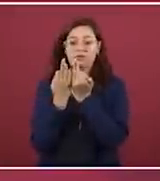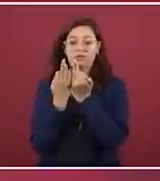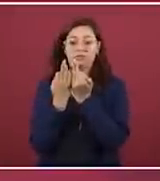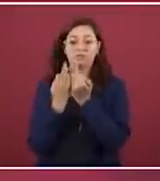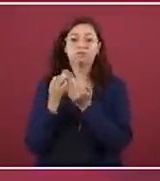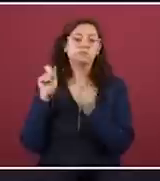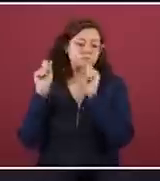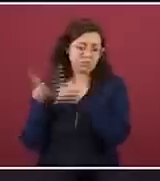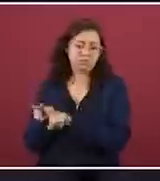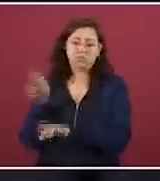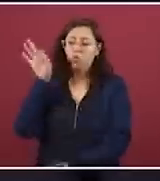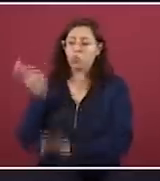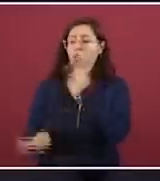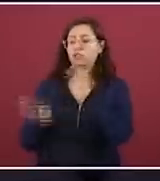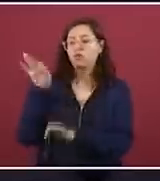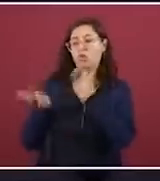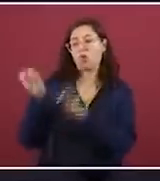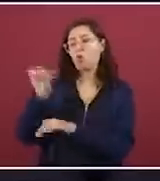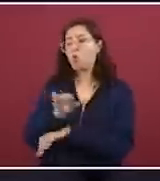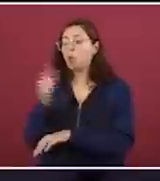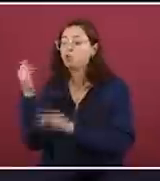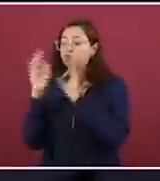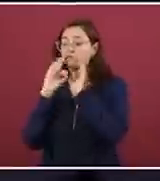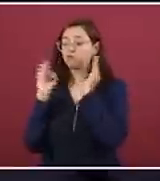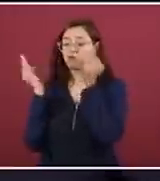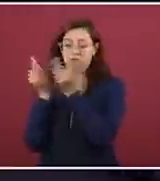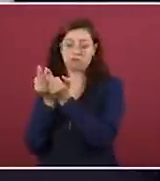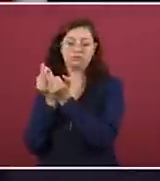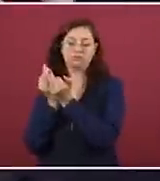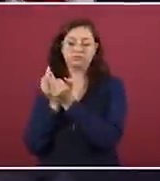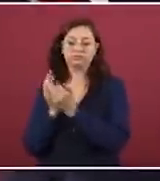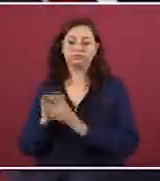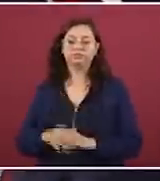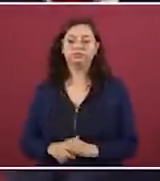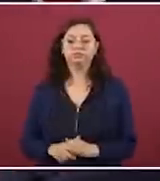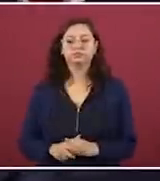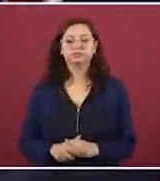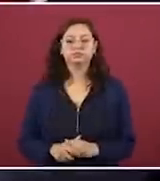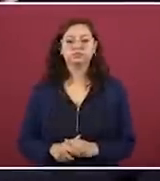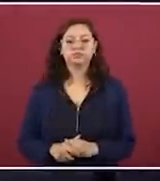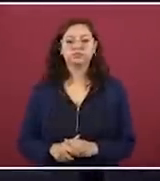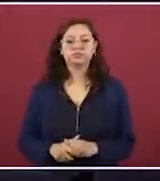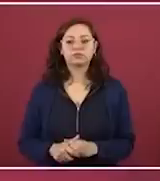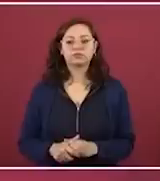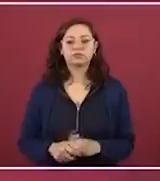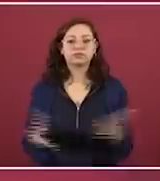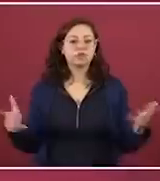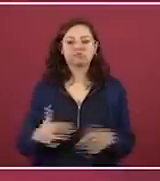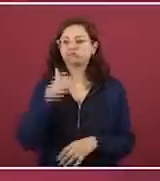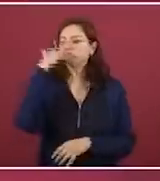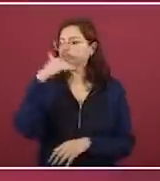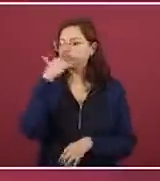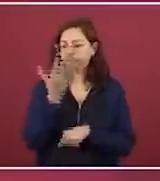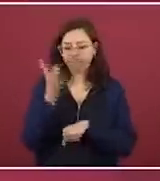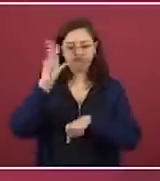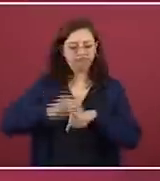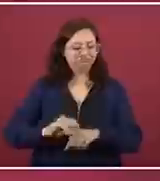del Poder Judicial. No vamos nosotros a permitir la corrupción.